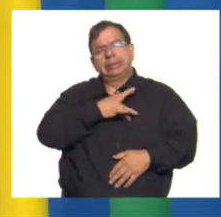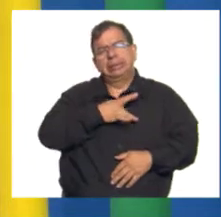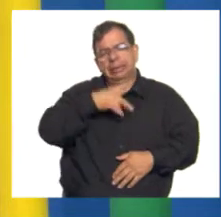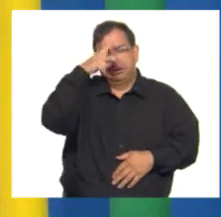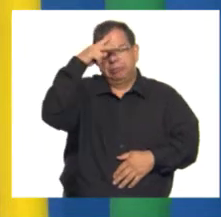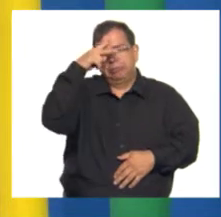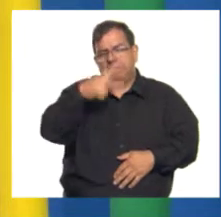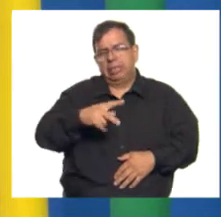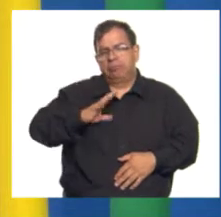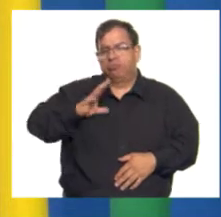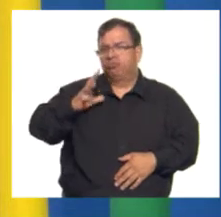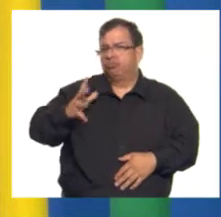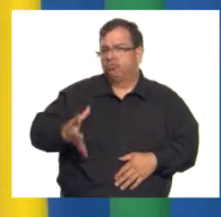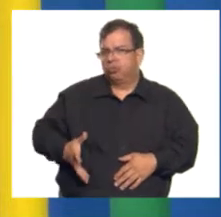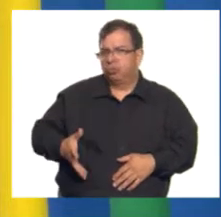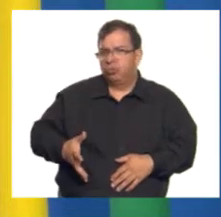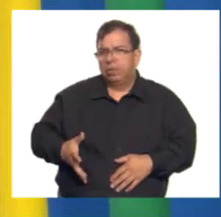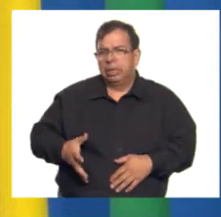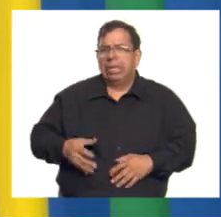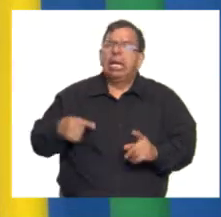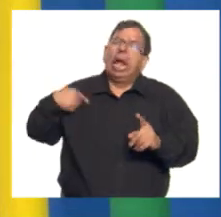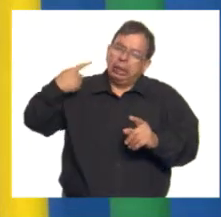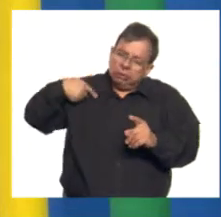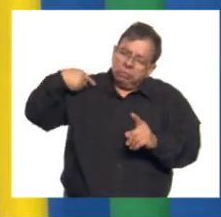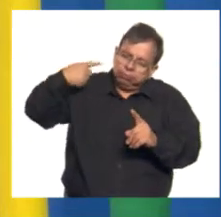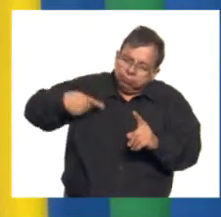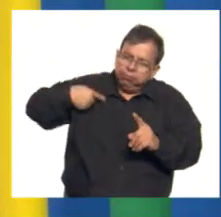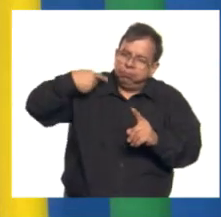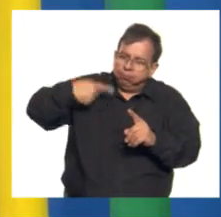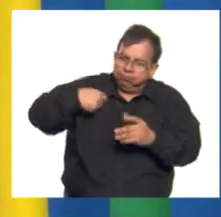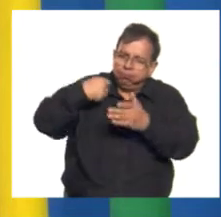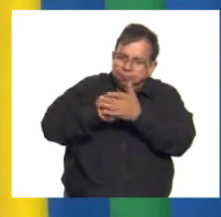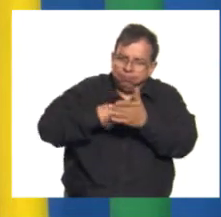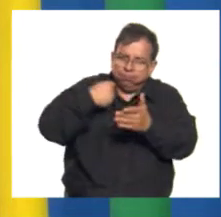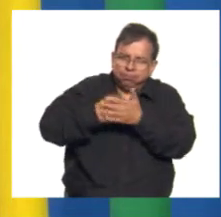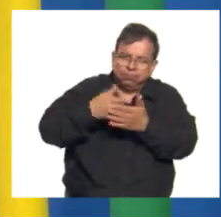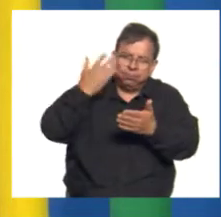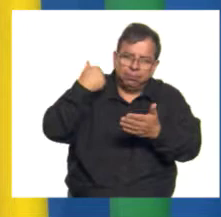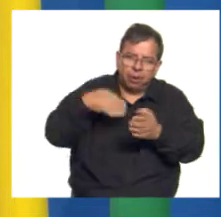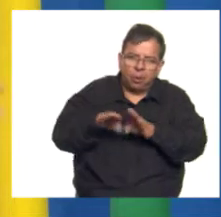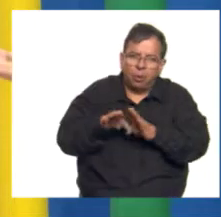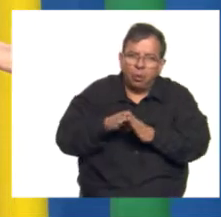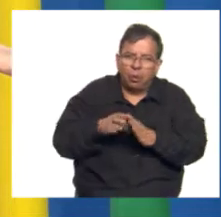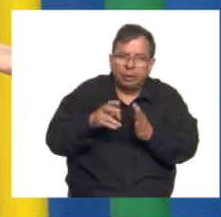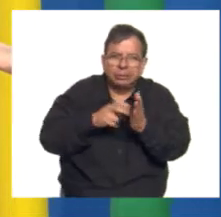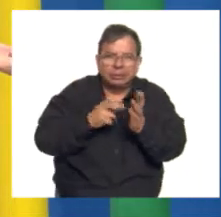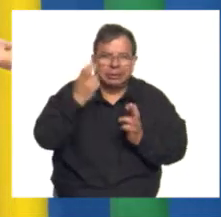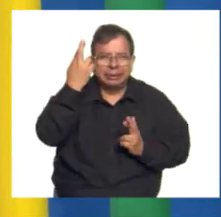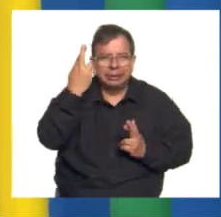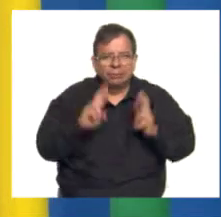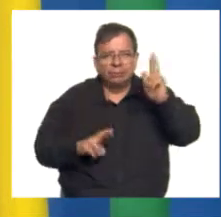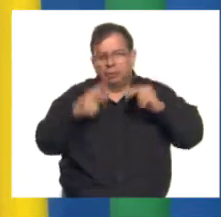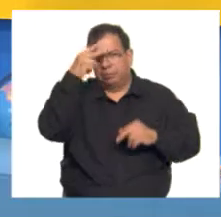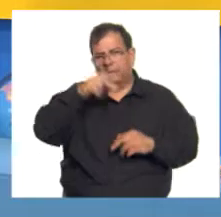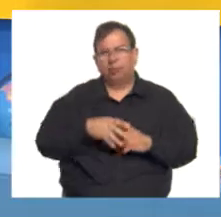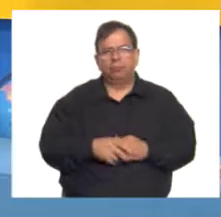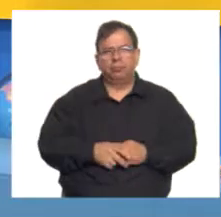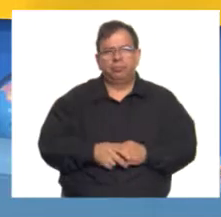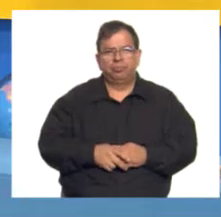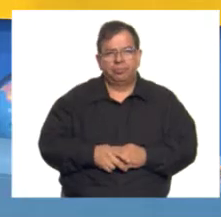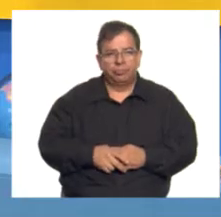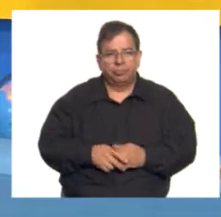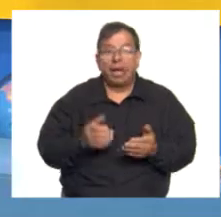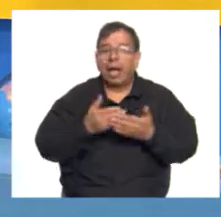patriótico, algo por lo que se venía luchando desde la época de la Reforma y la Revolución Mexicana.